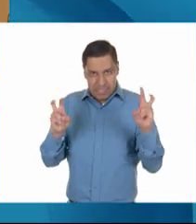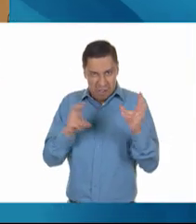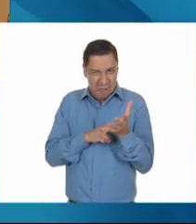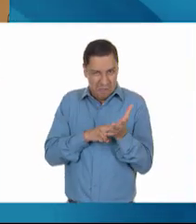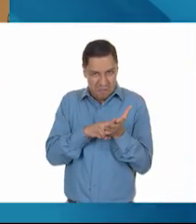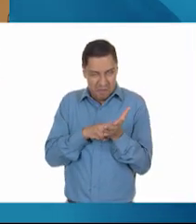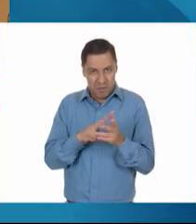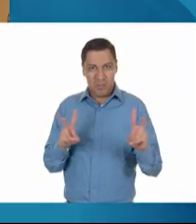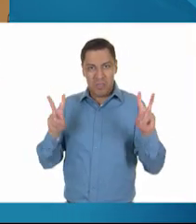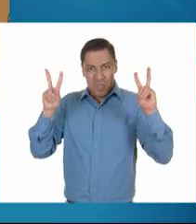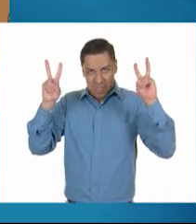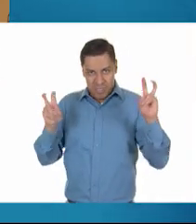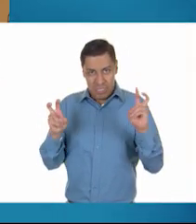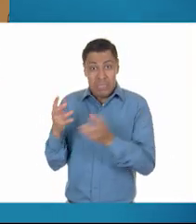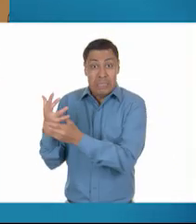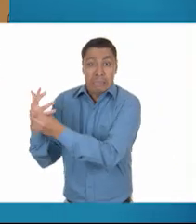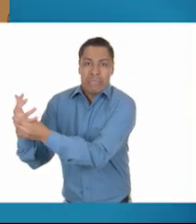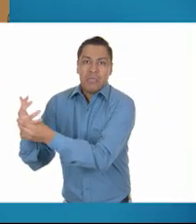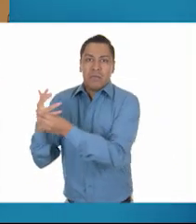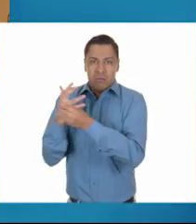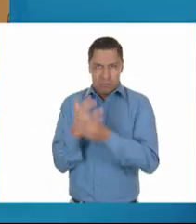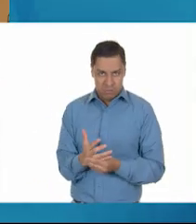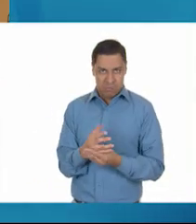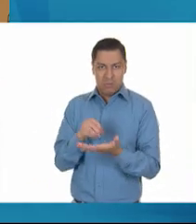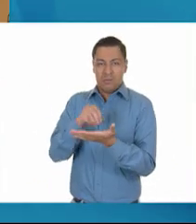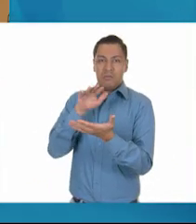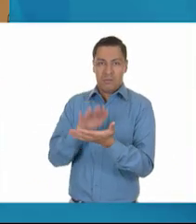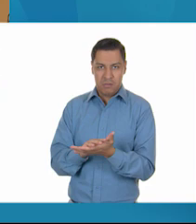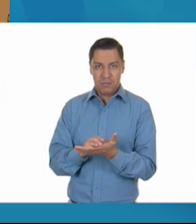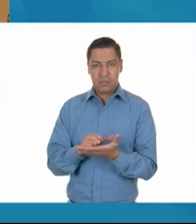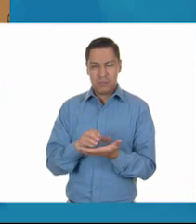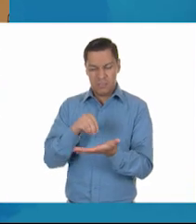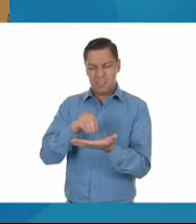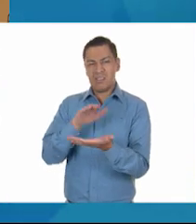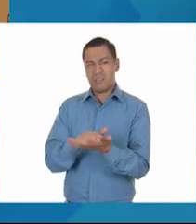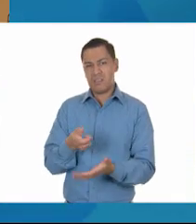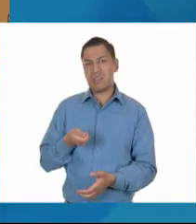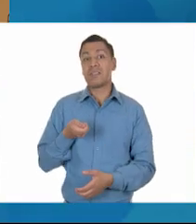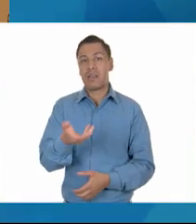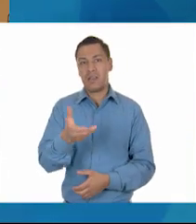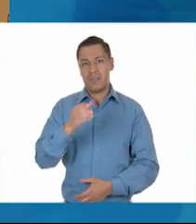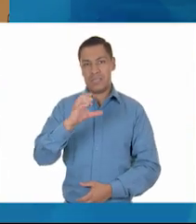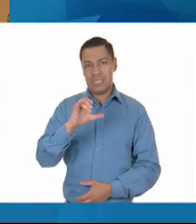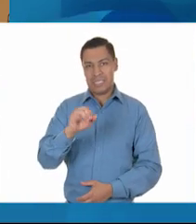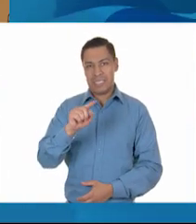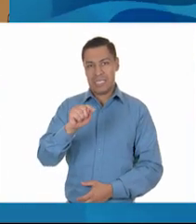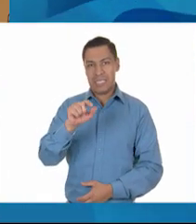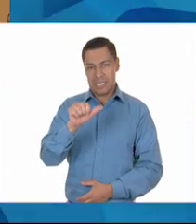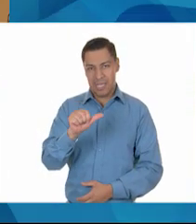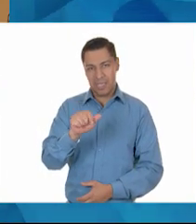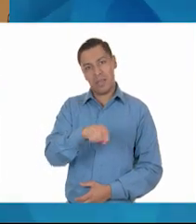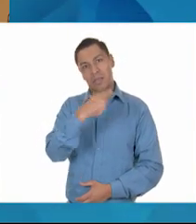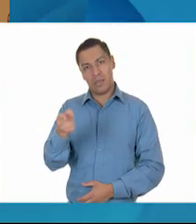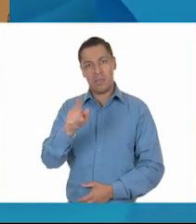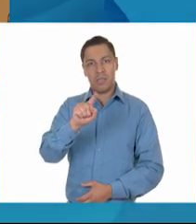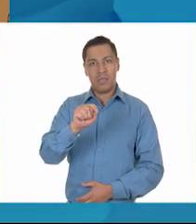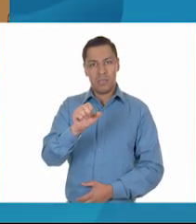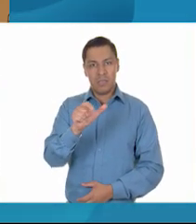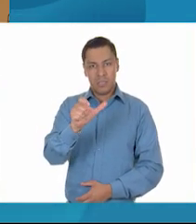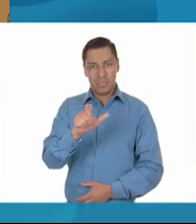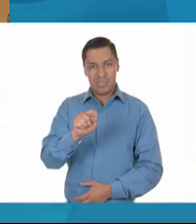citar textualmente. A esto se le llama cita textual. Por ejemplo, sí escribo.